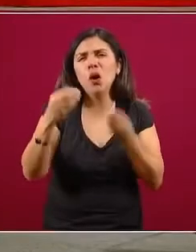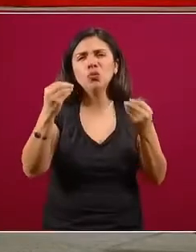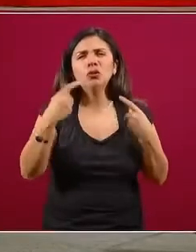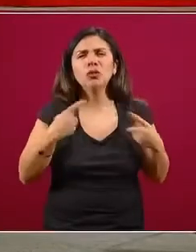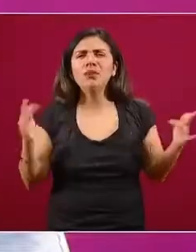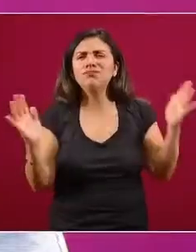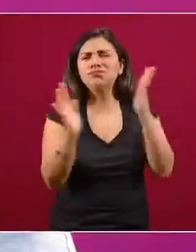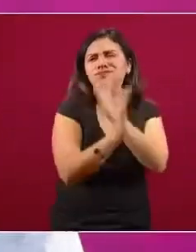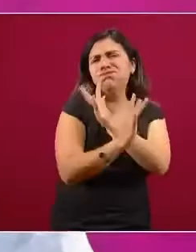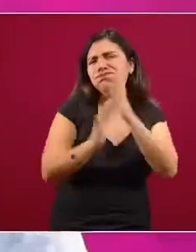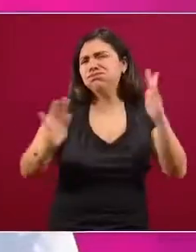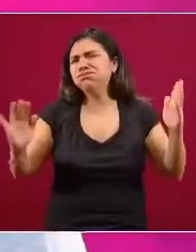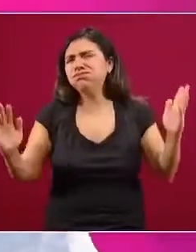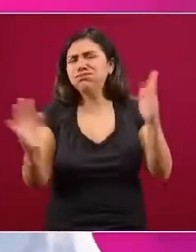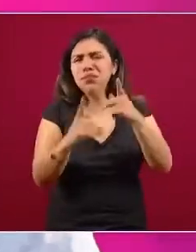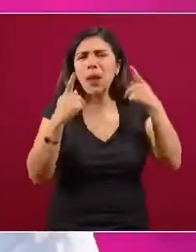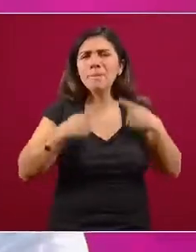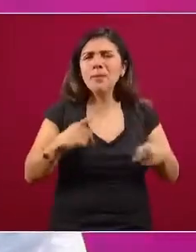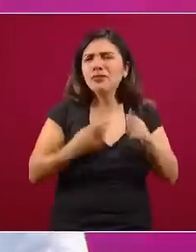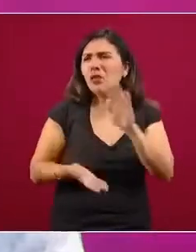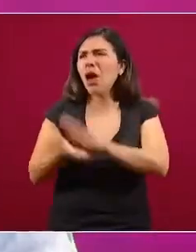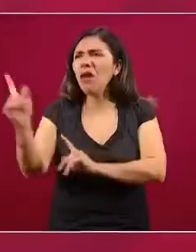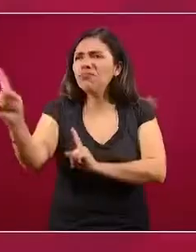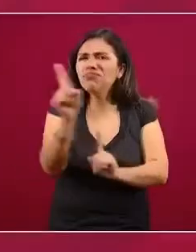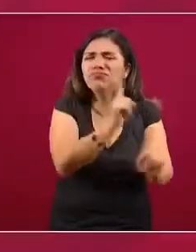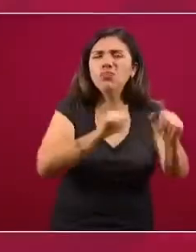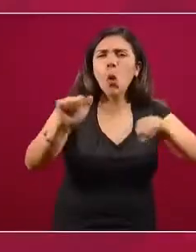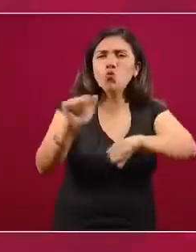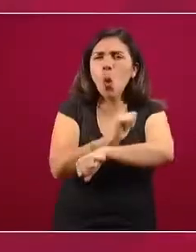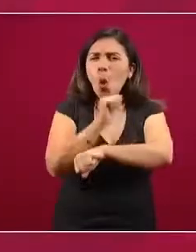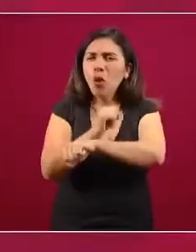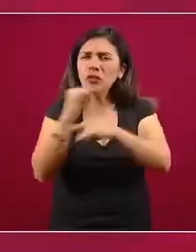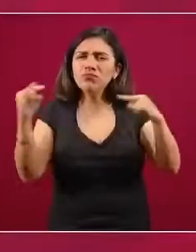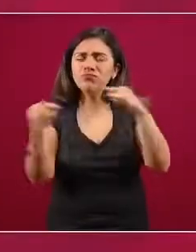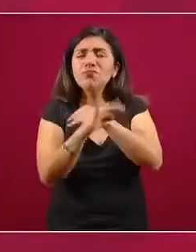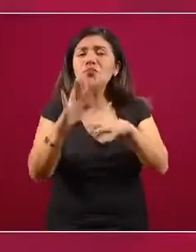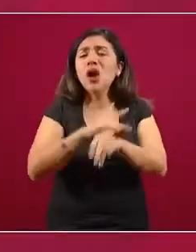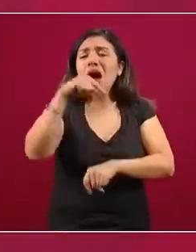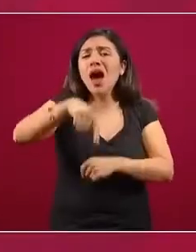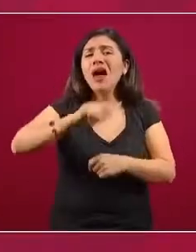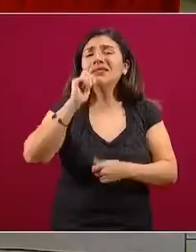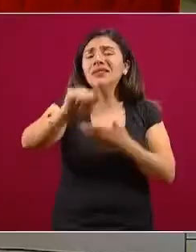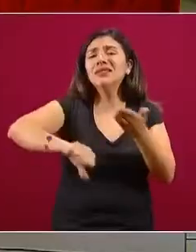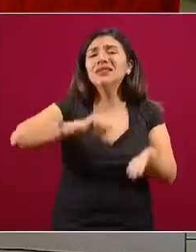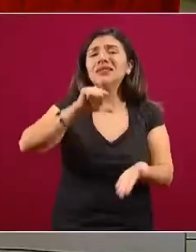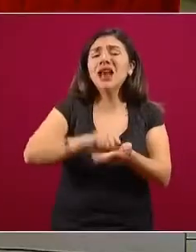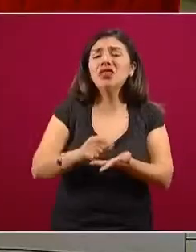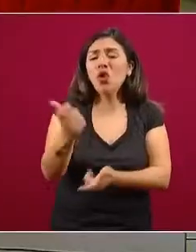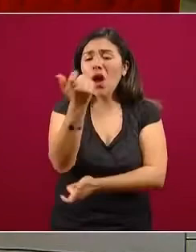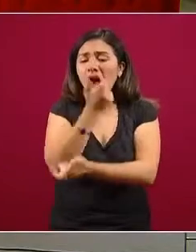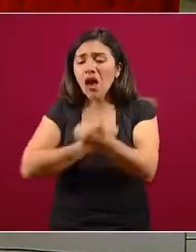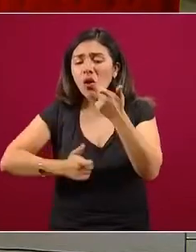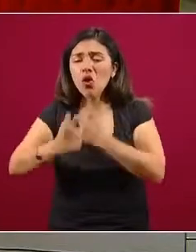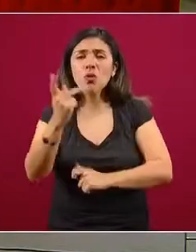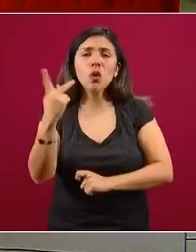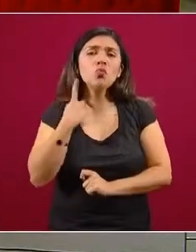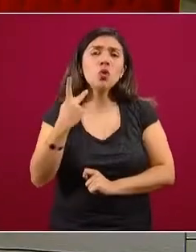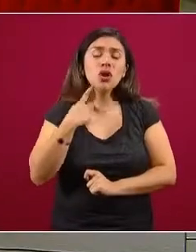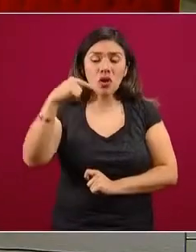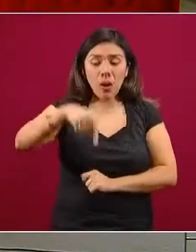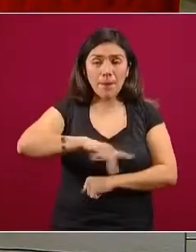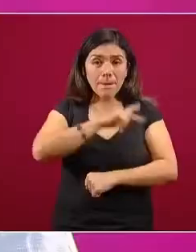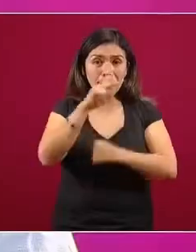movilidad de personas y de vehículos, por ser el centro económico y político todavía